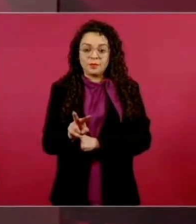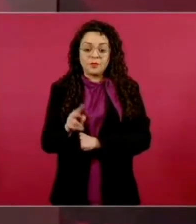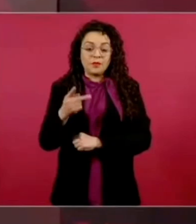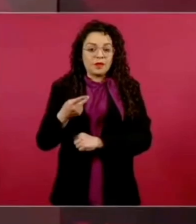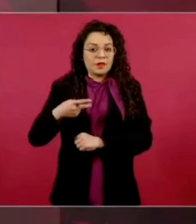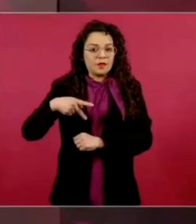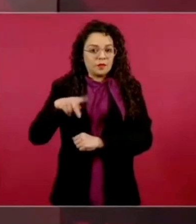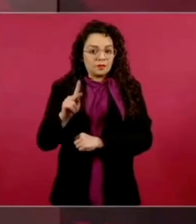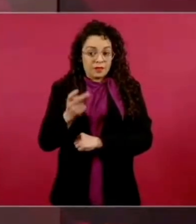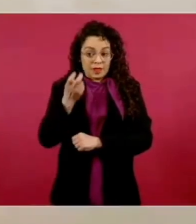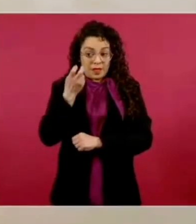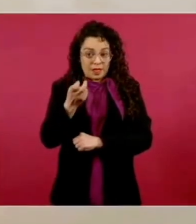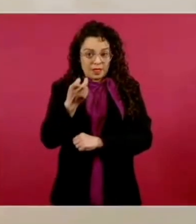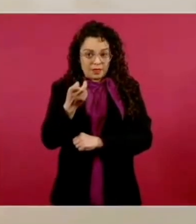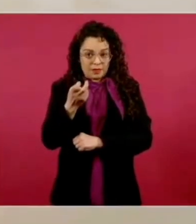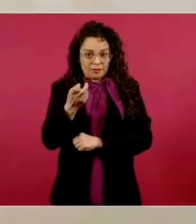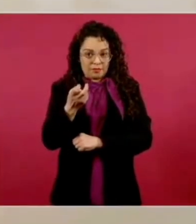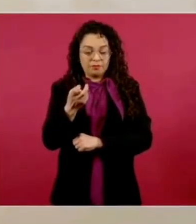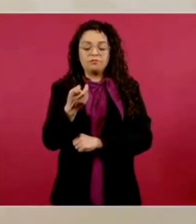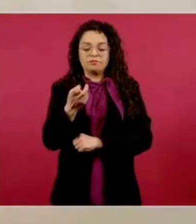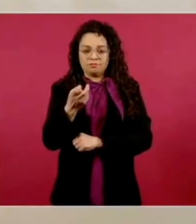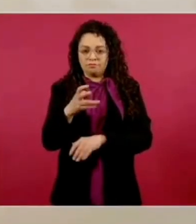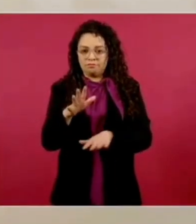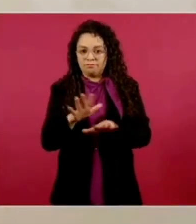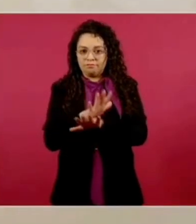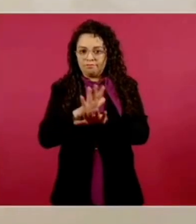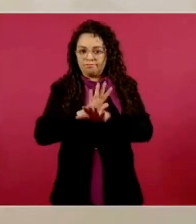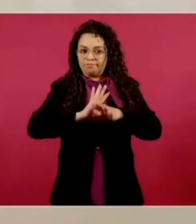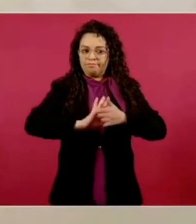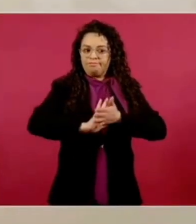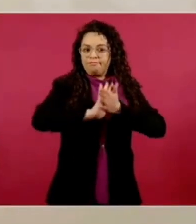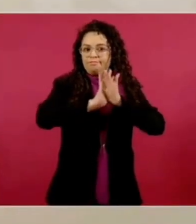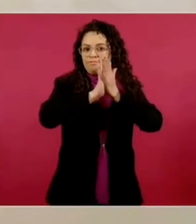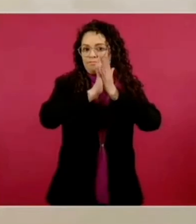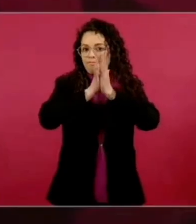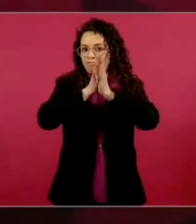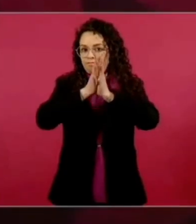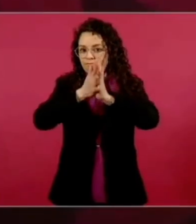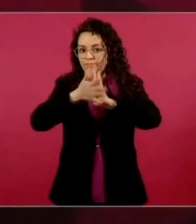de convertir lo público en privado,